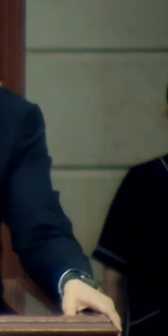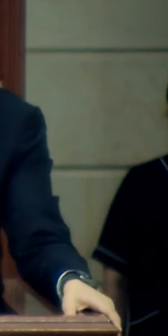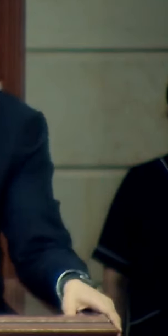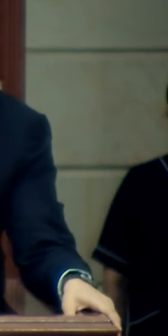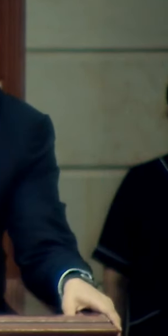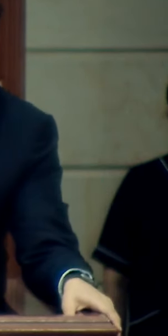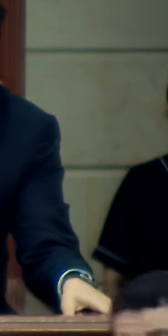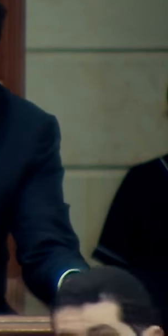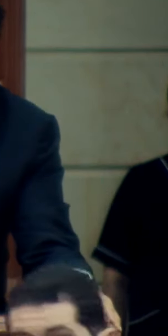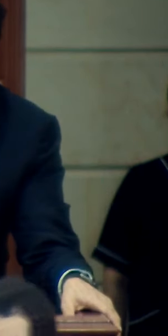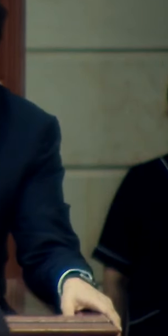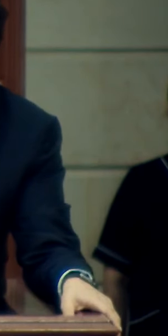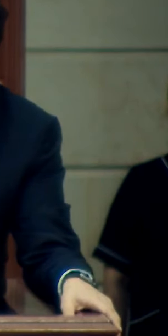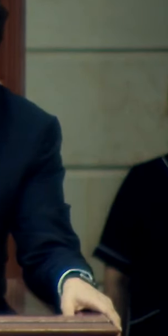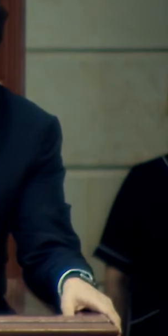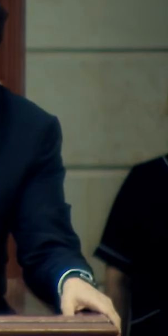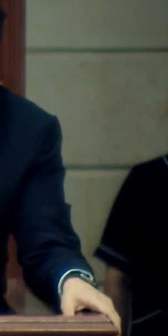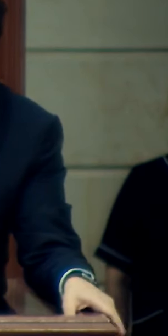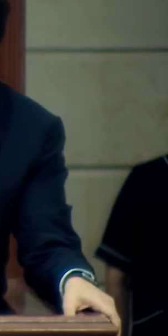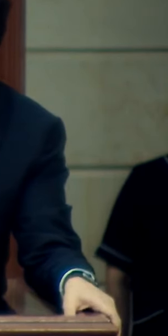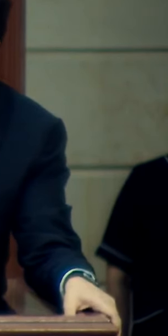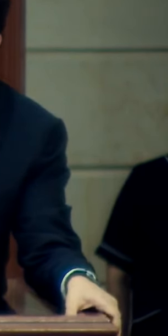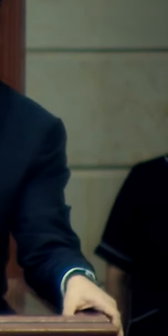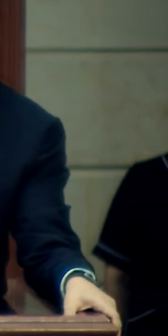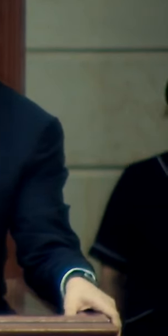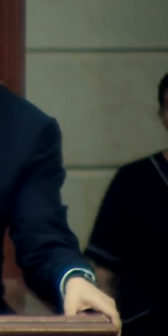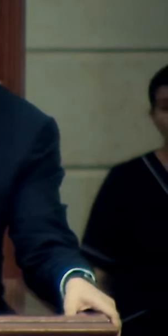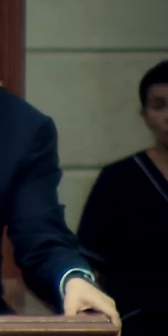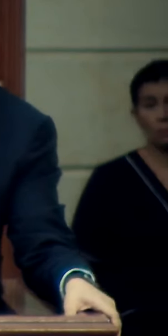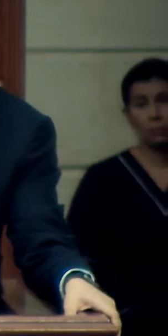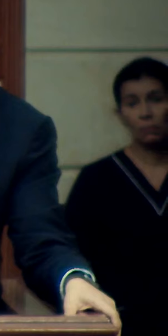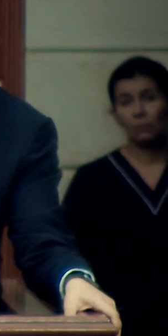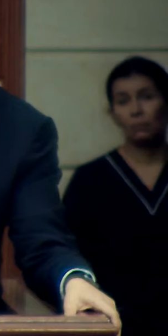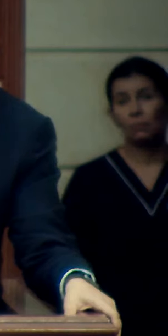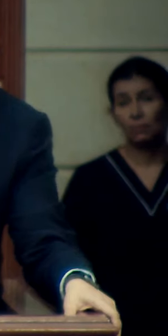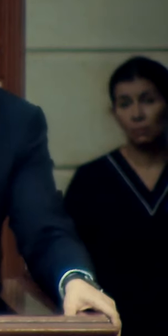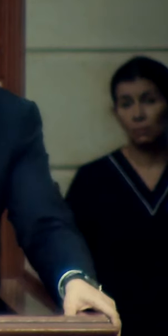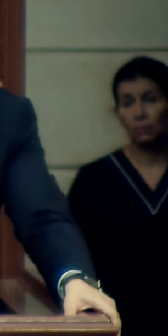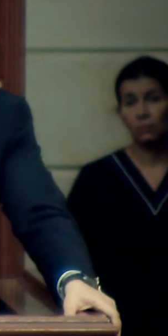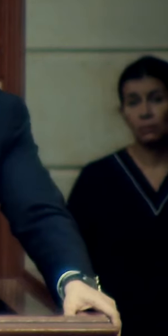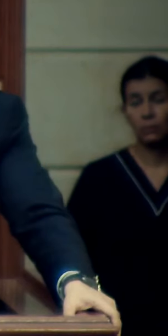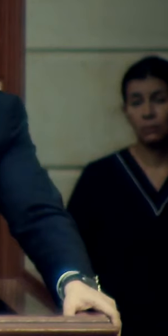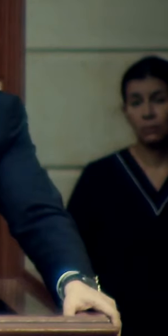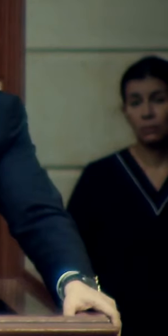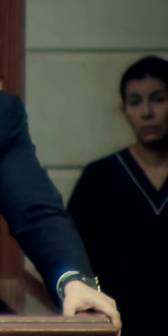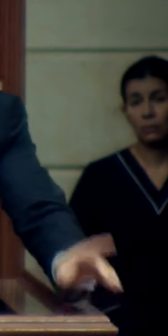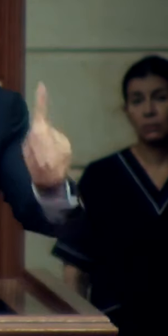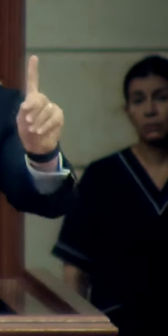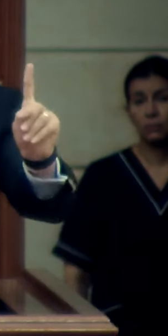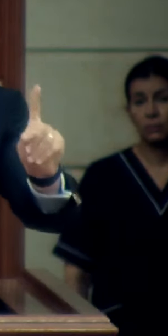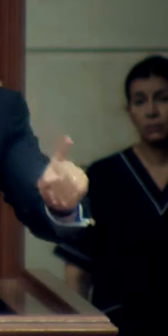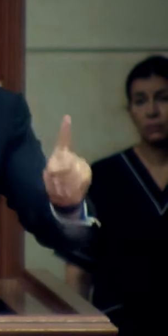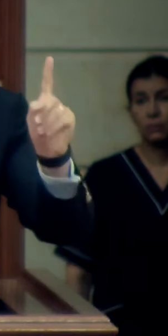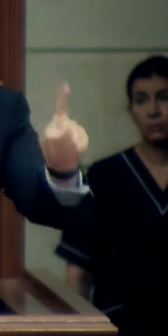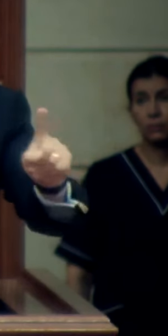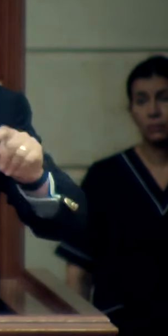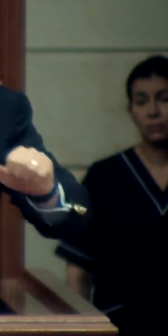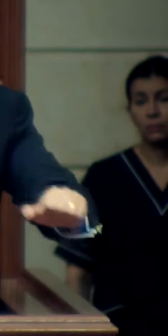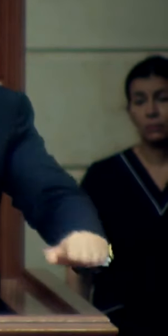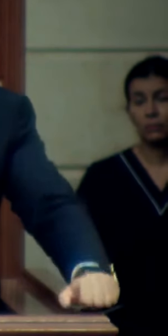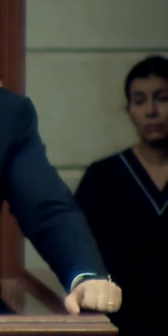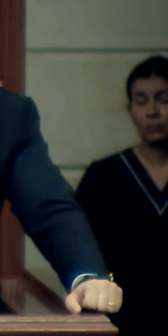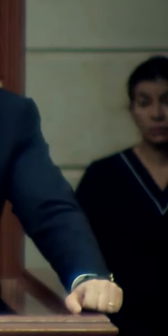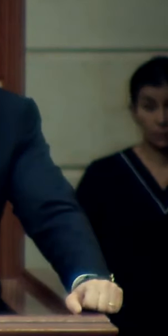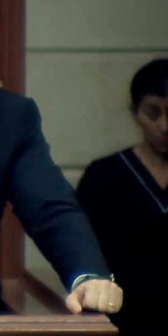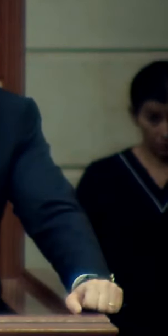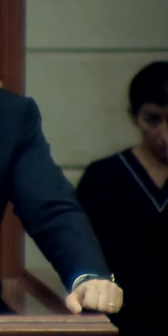país para desarrollarse no se financia solamente con los magros recursos del presupuesto público y